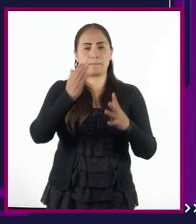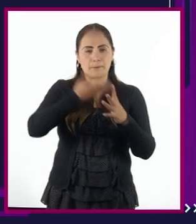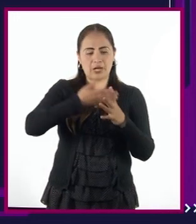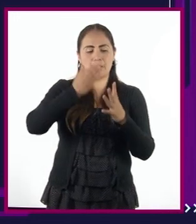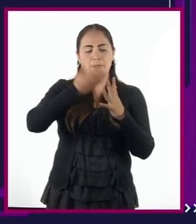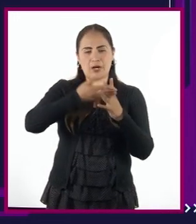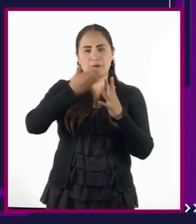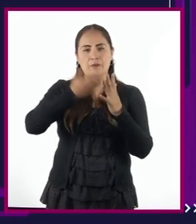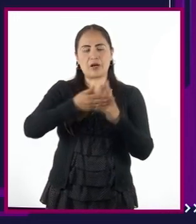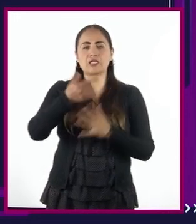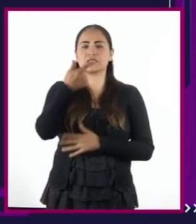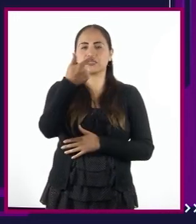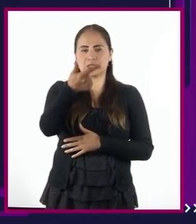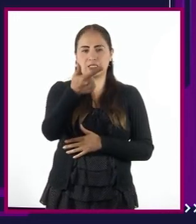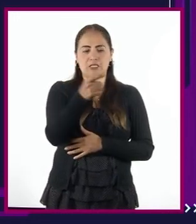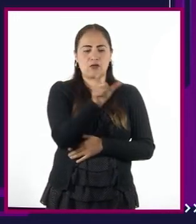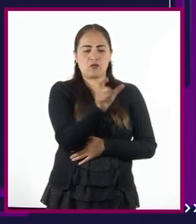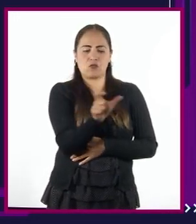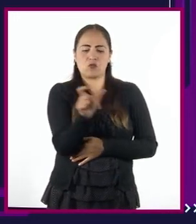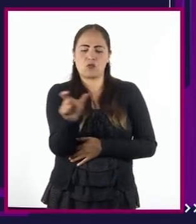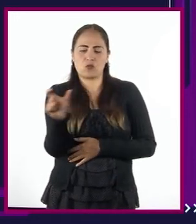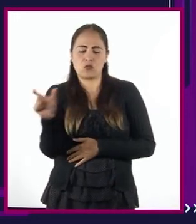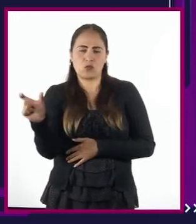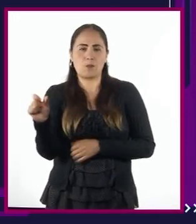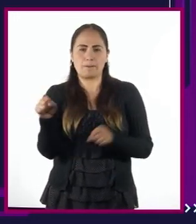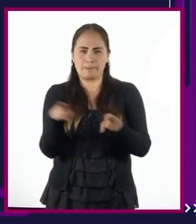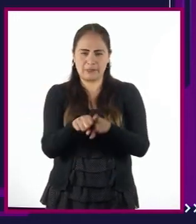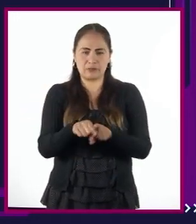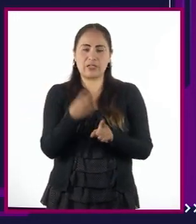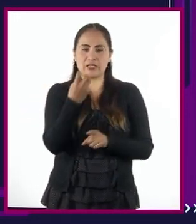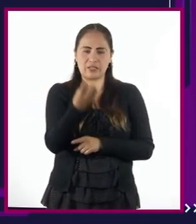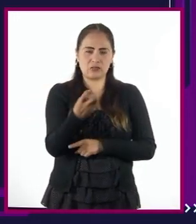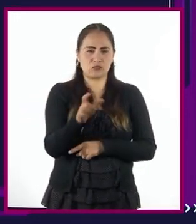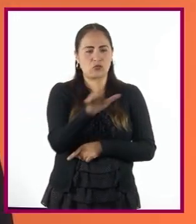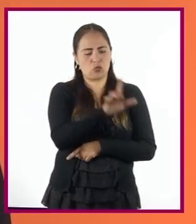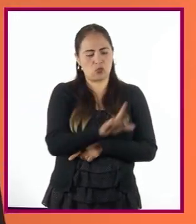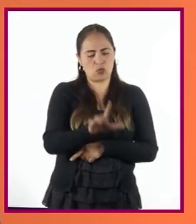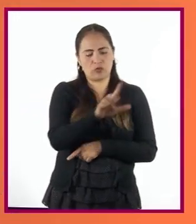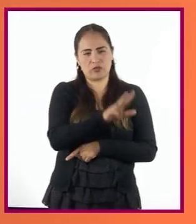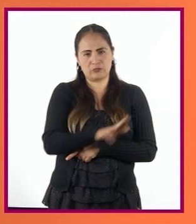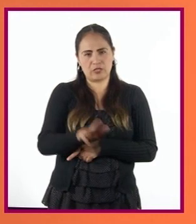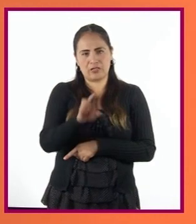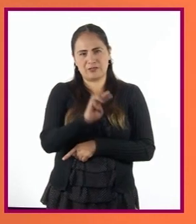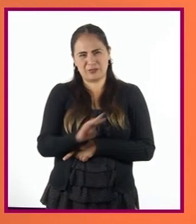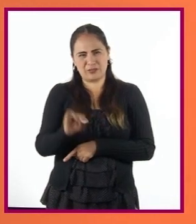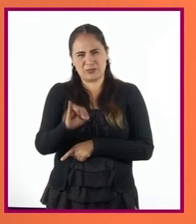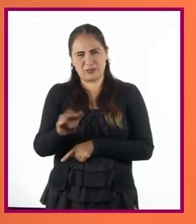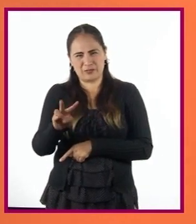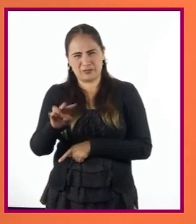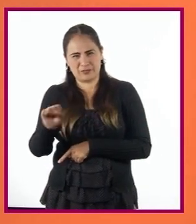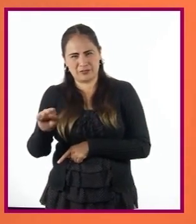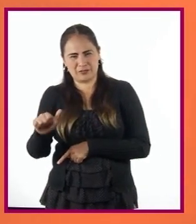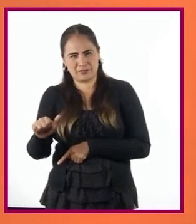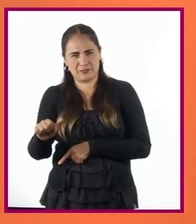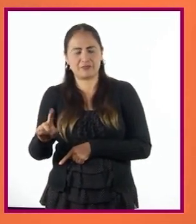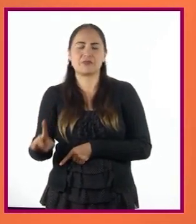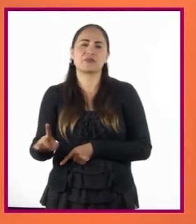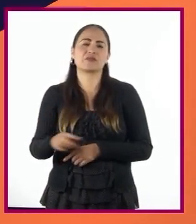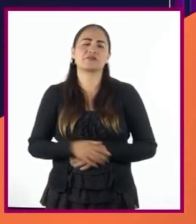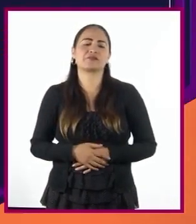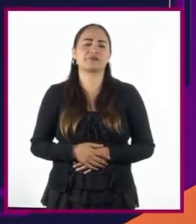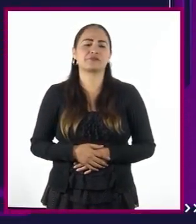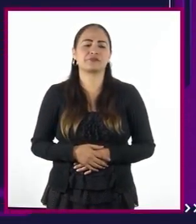de la misma longitud. Ahí se anotan los días de la semana. Ahora, en el eje de las